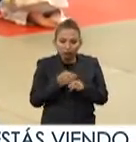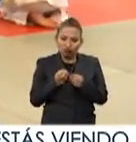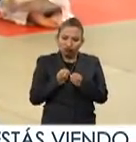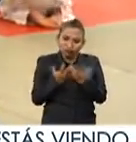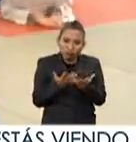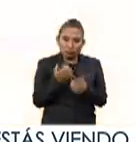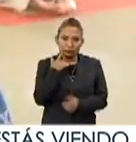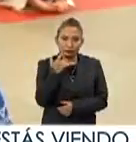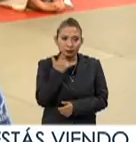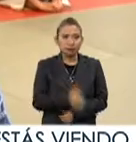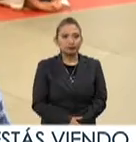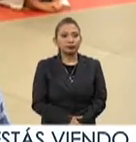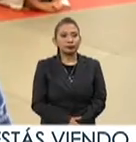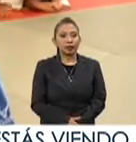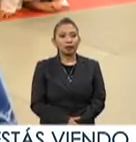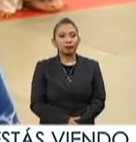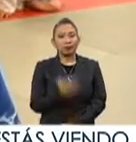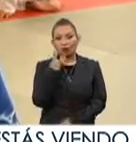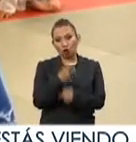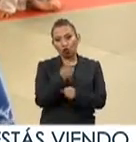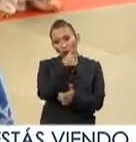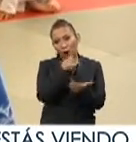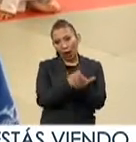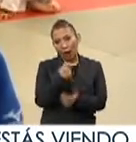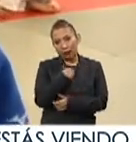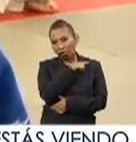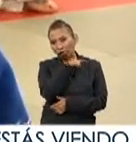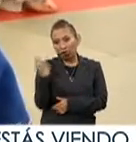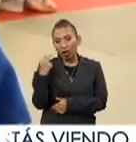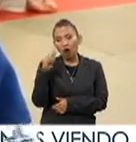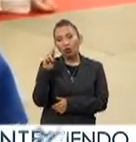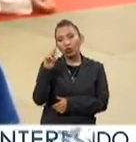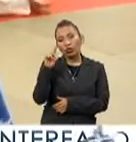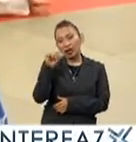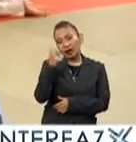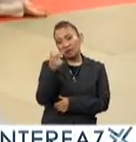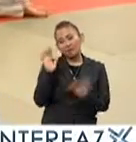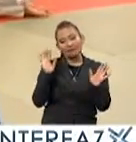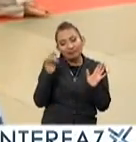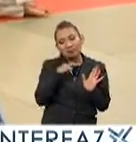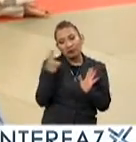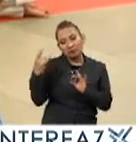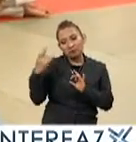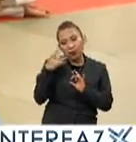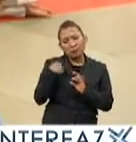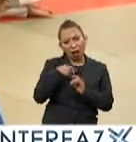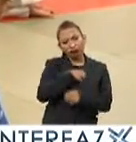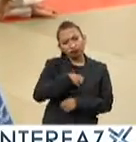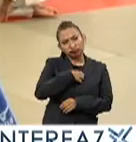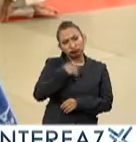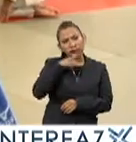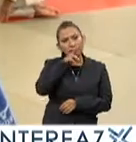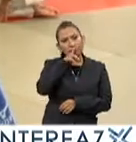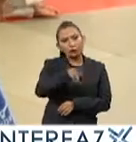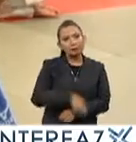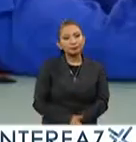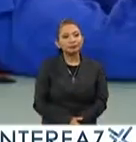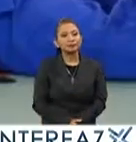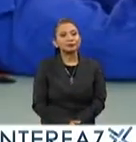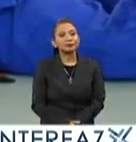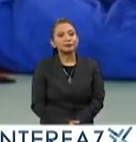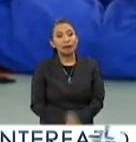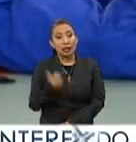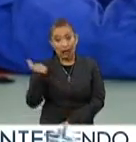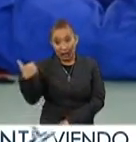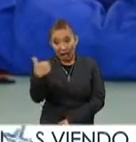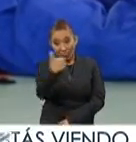más todavía. Quedé en segundo lugar, perdí contra la UDG, pero pues estoy contenta con mis resultados. Así